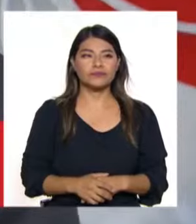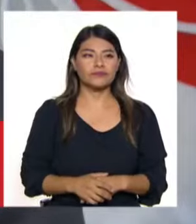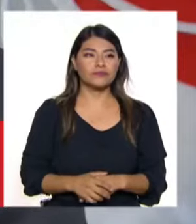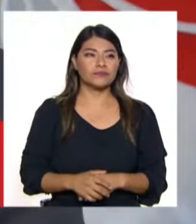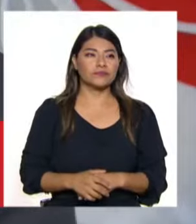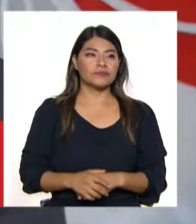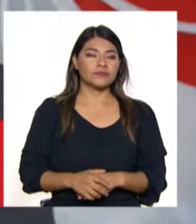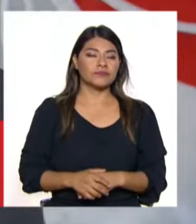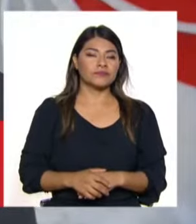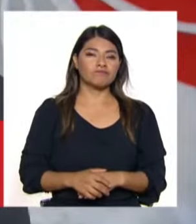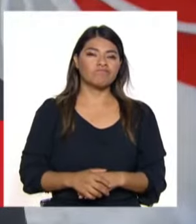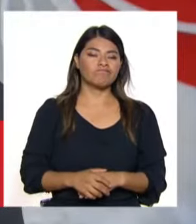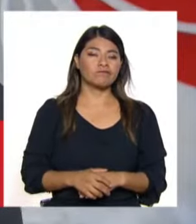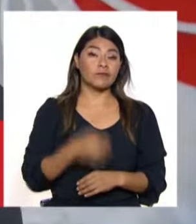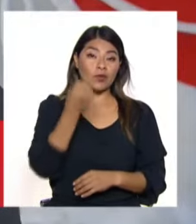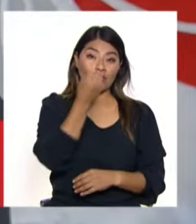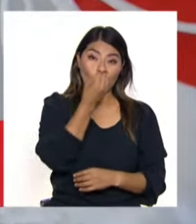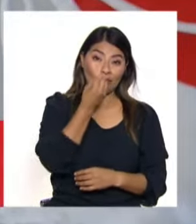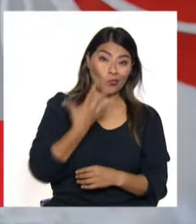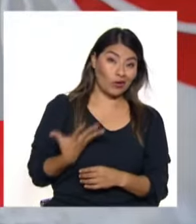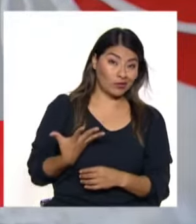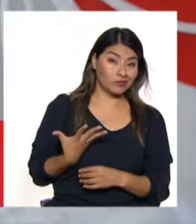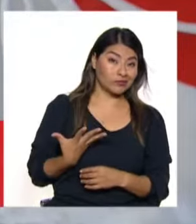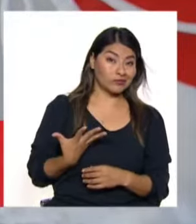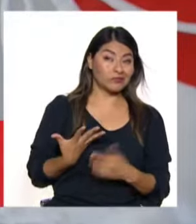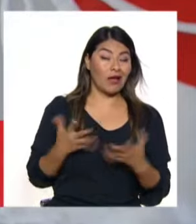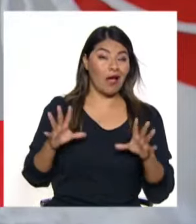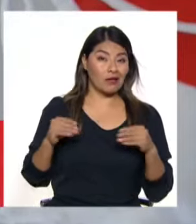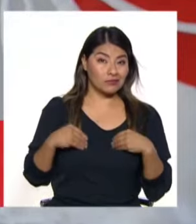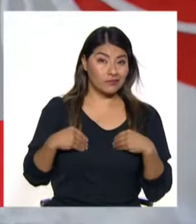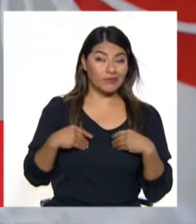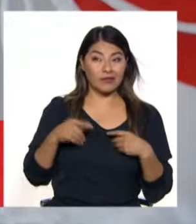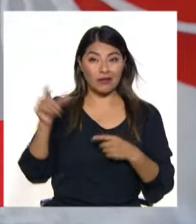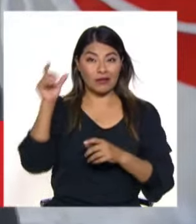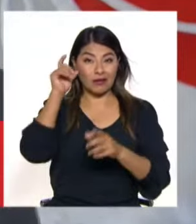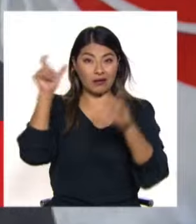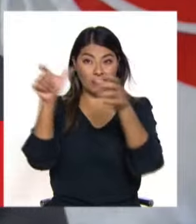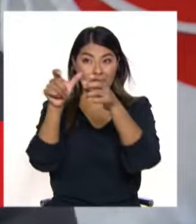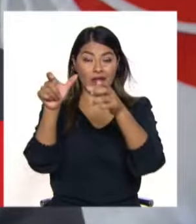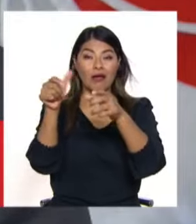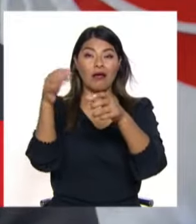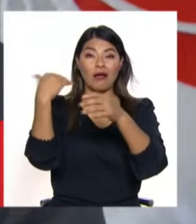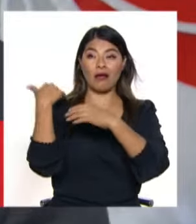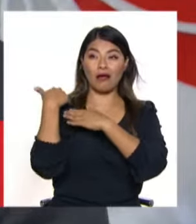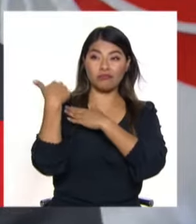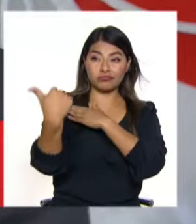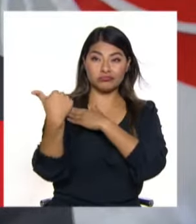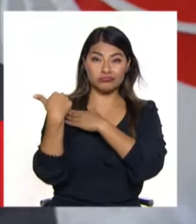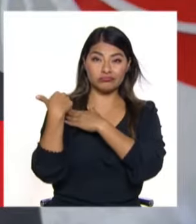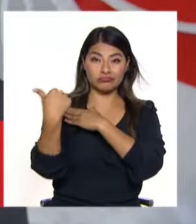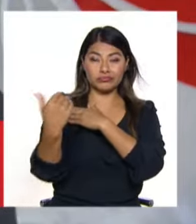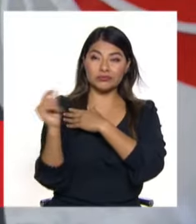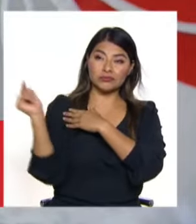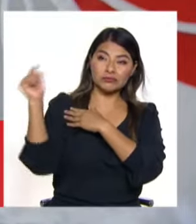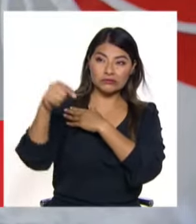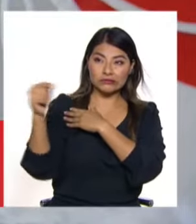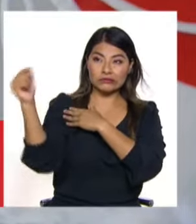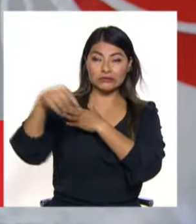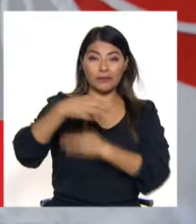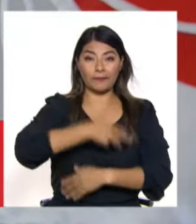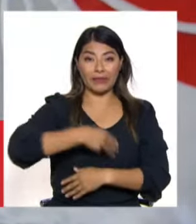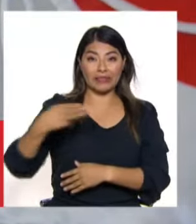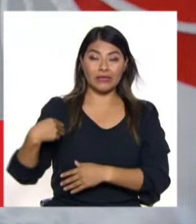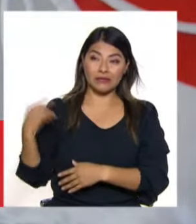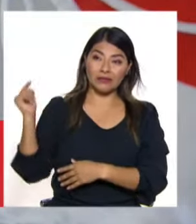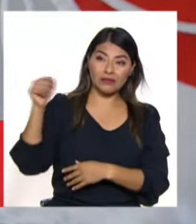No es bueno que haya demasiada interpelación a los ministros, porque eso también genera cierta